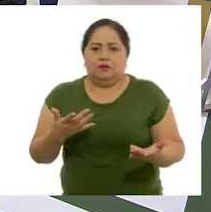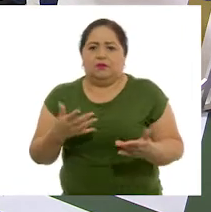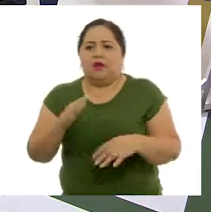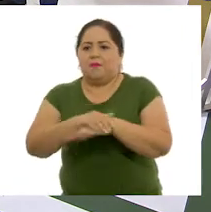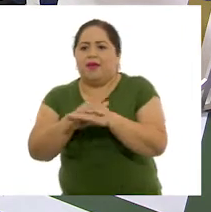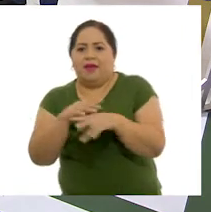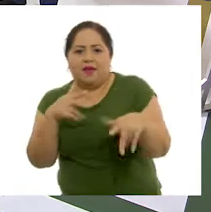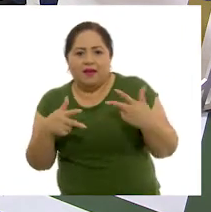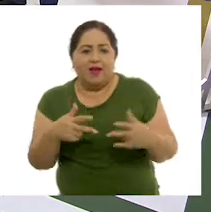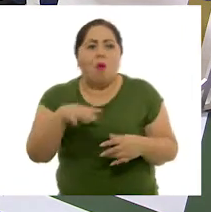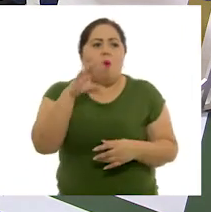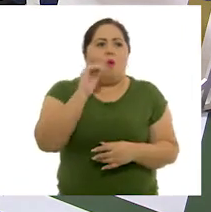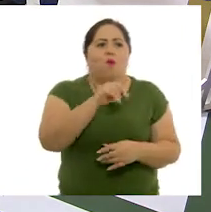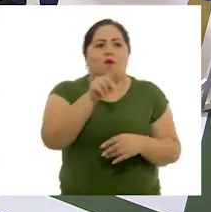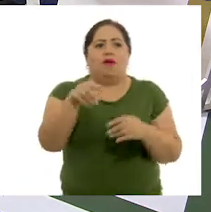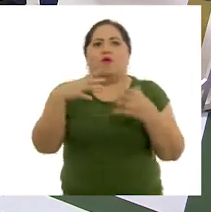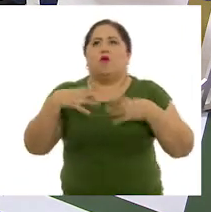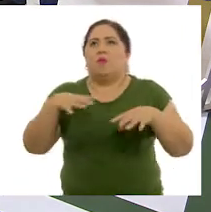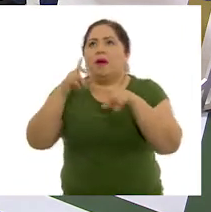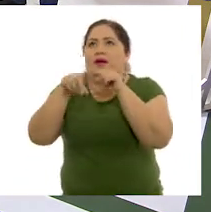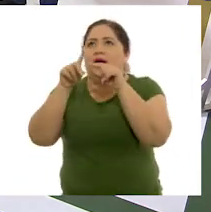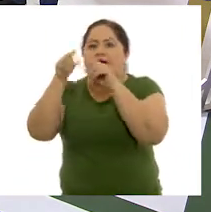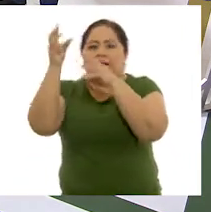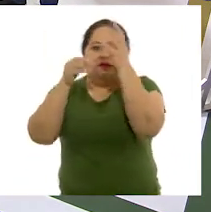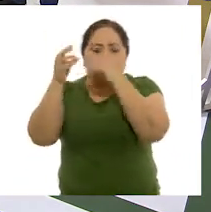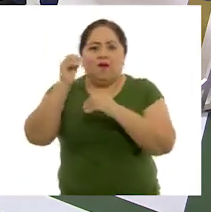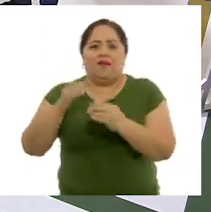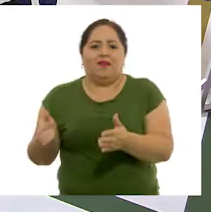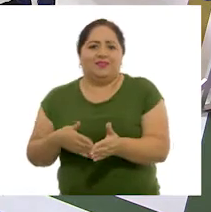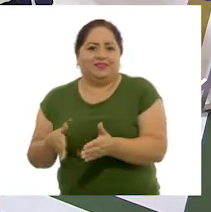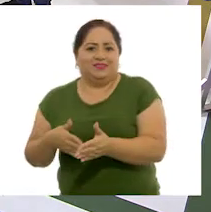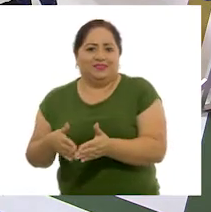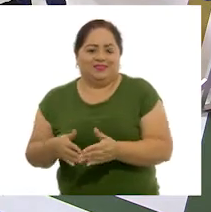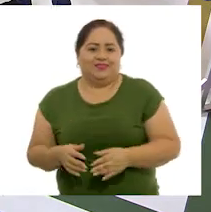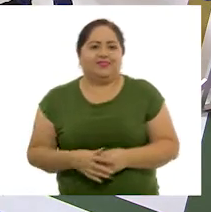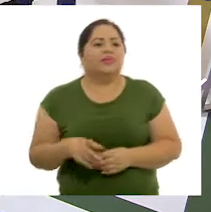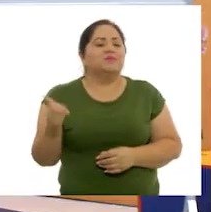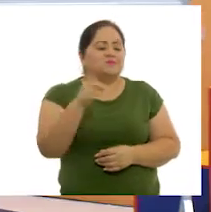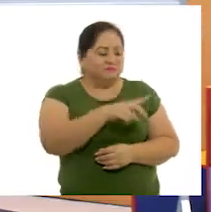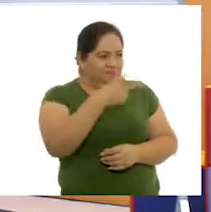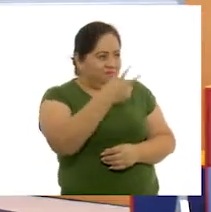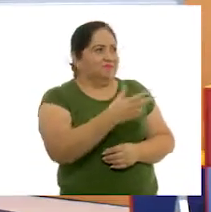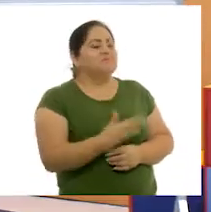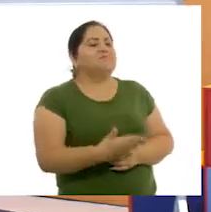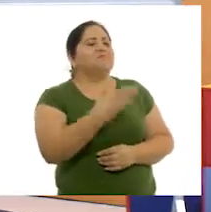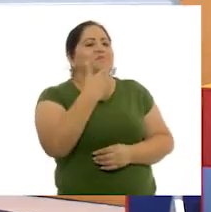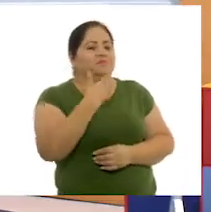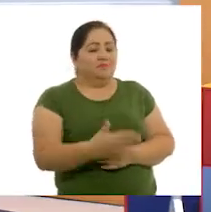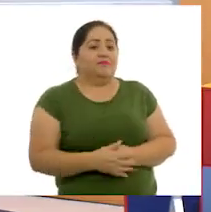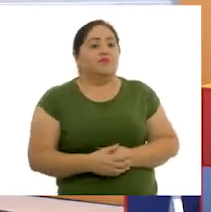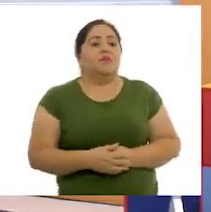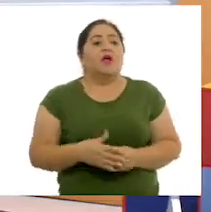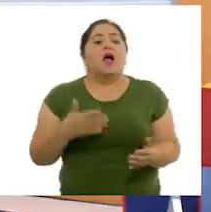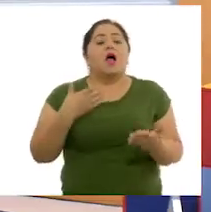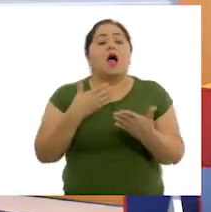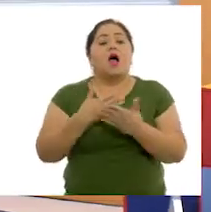al chat con las amigas y luego a destender la ropa y regresa a la cocina. Ah, muy bien, excelente. Entonces, a ver, bueno, ahorita